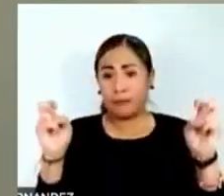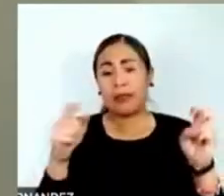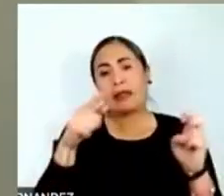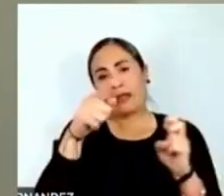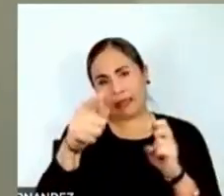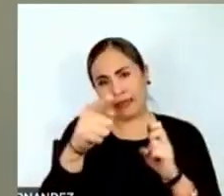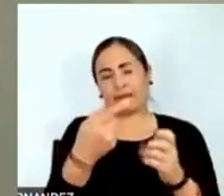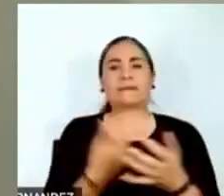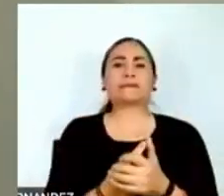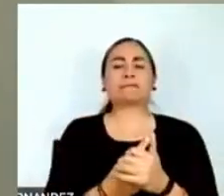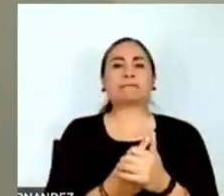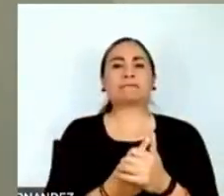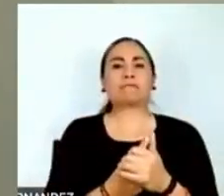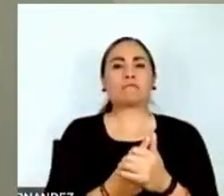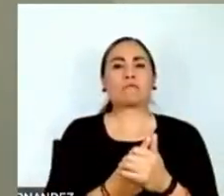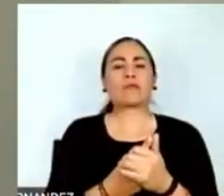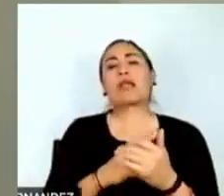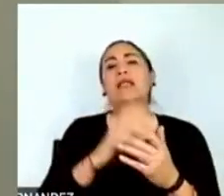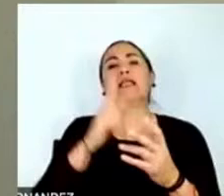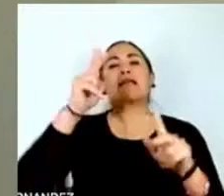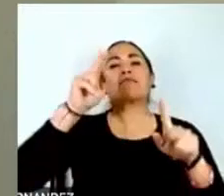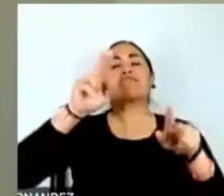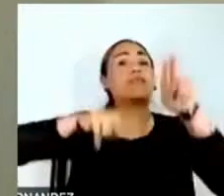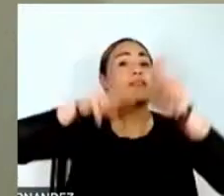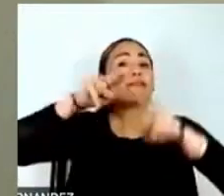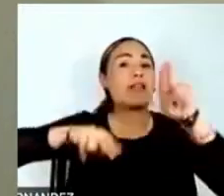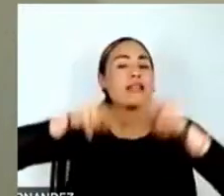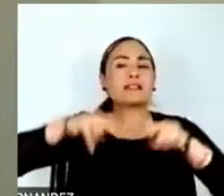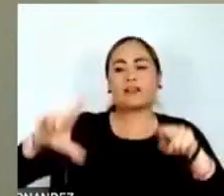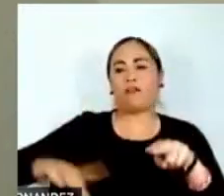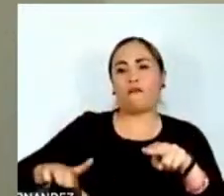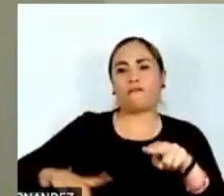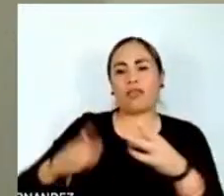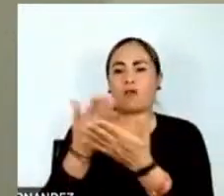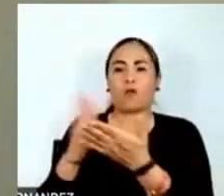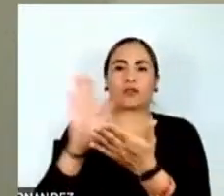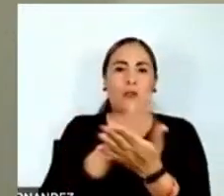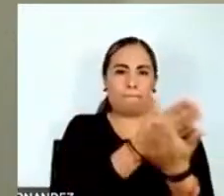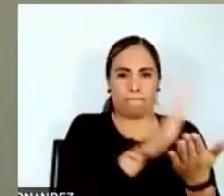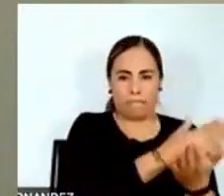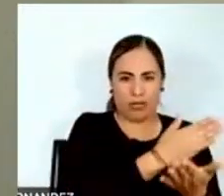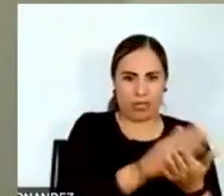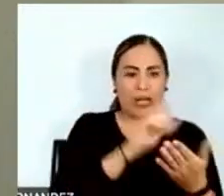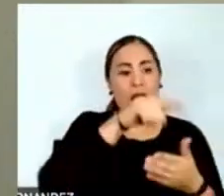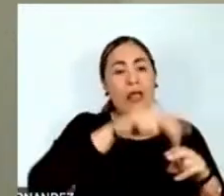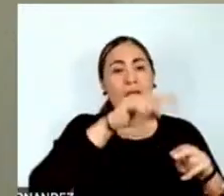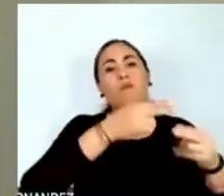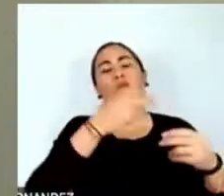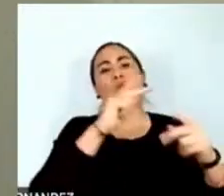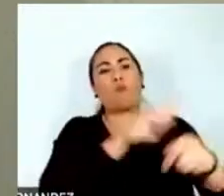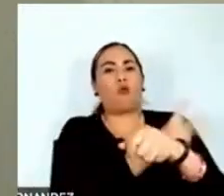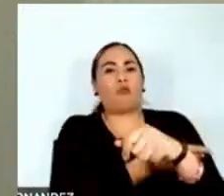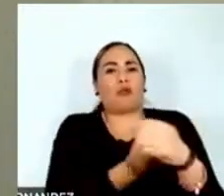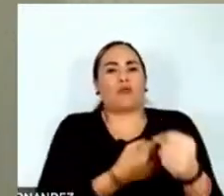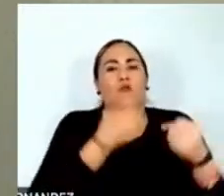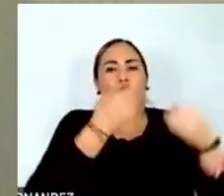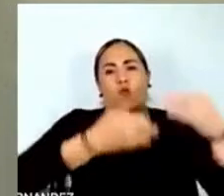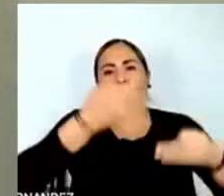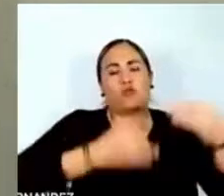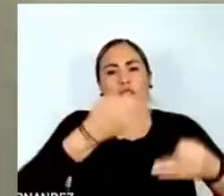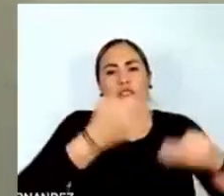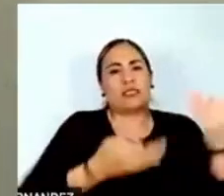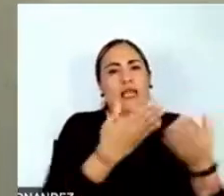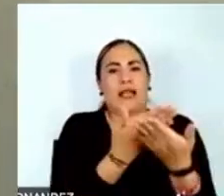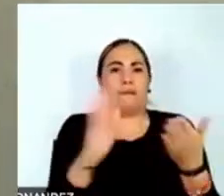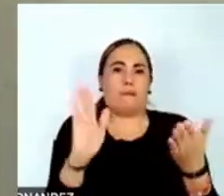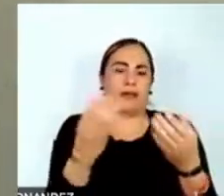separación de poderes y la idea de un poder judicial independiente de los restantes poderes es uno de los principios básicos alrededor